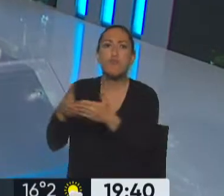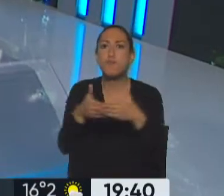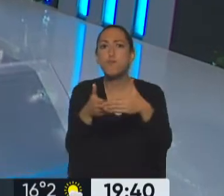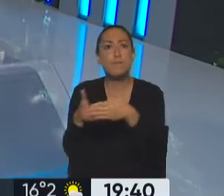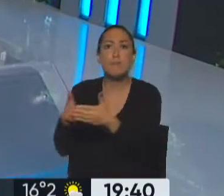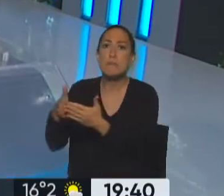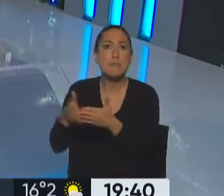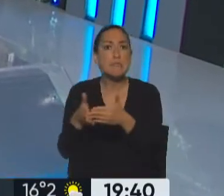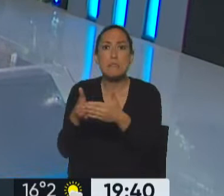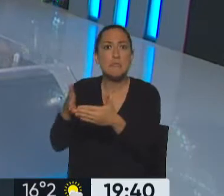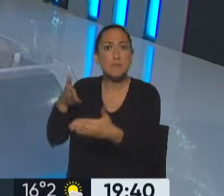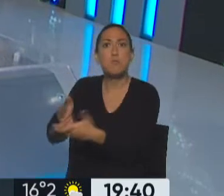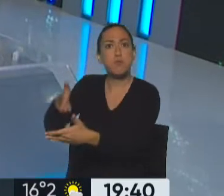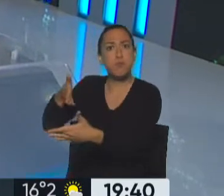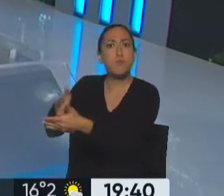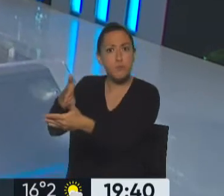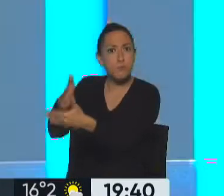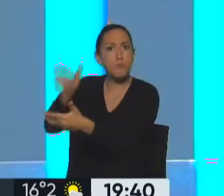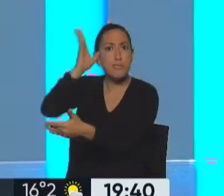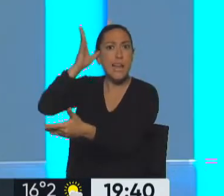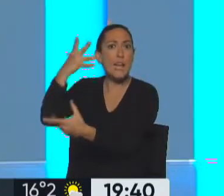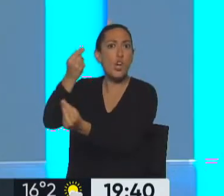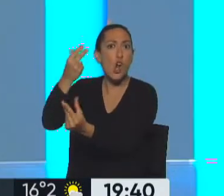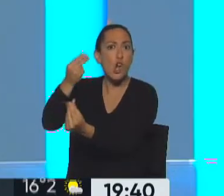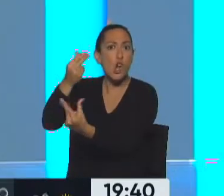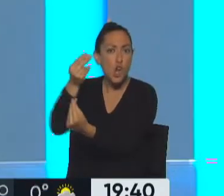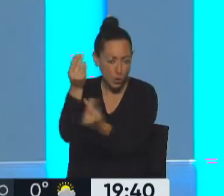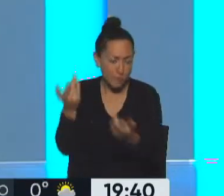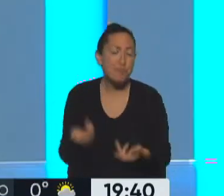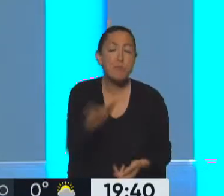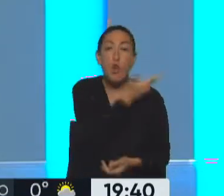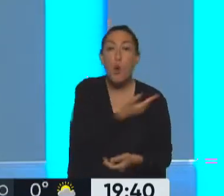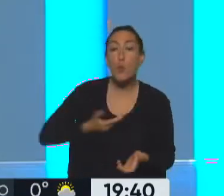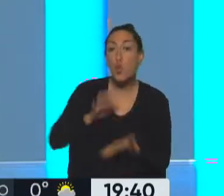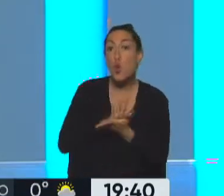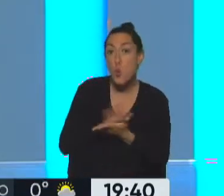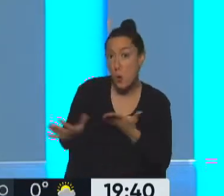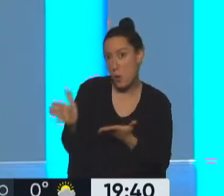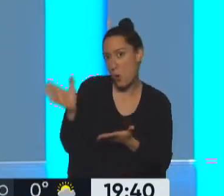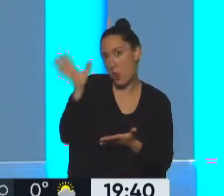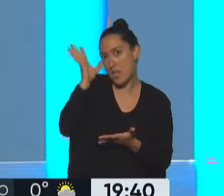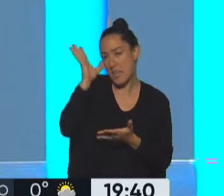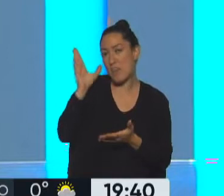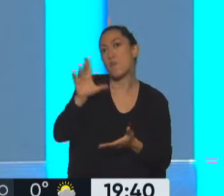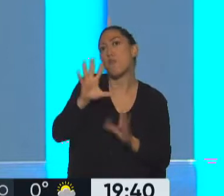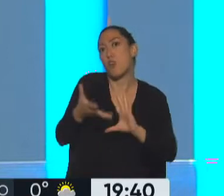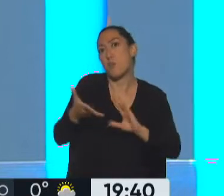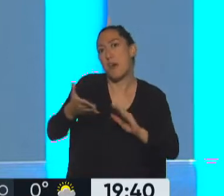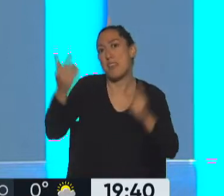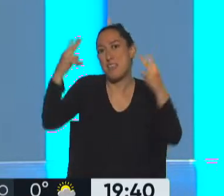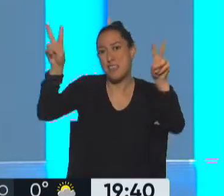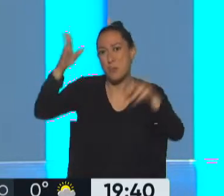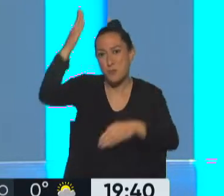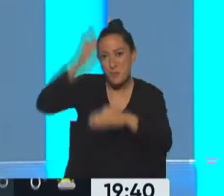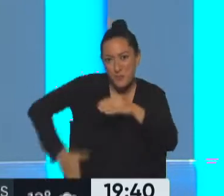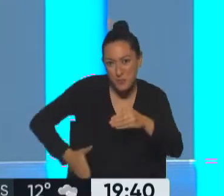como la deriva están a la deriva eh Y el nuevo gobierno italiano que tiene una política restrictiva con respecto